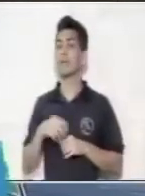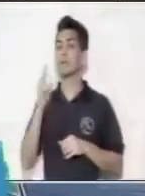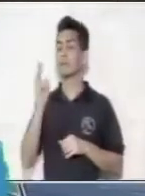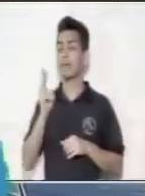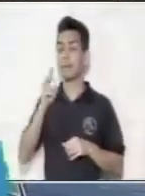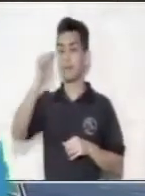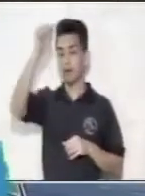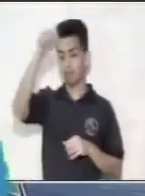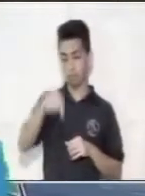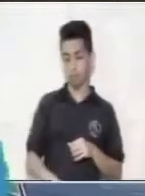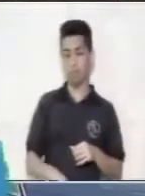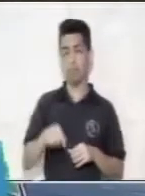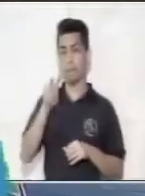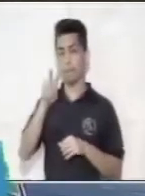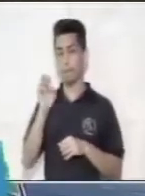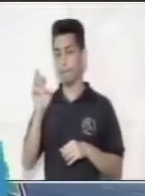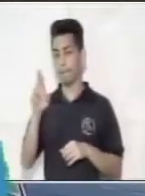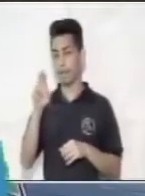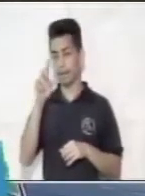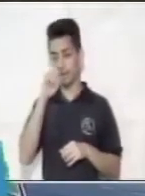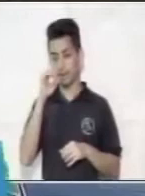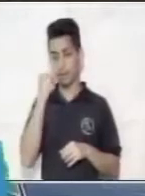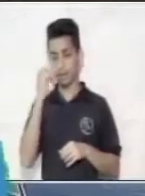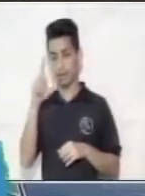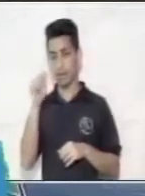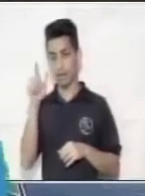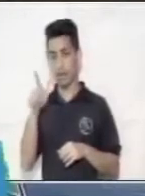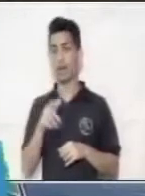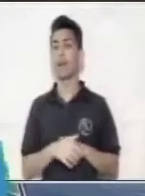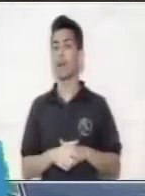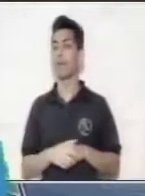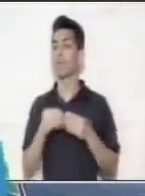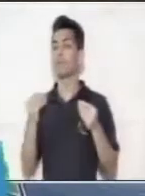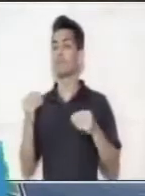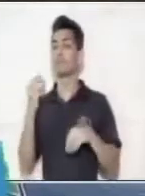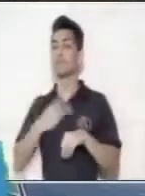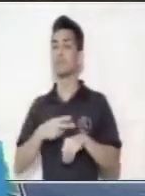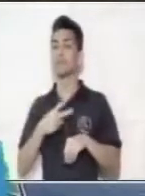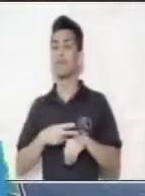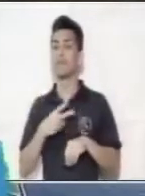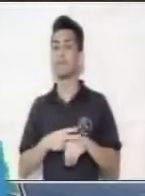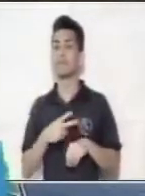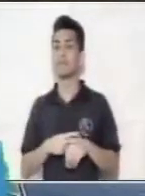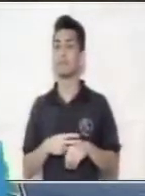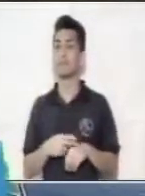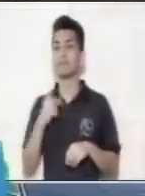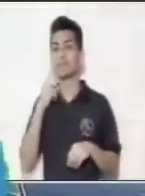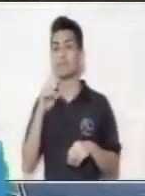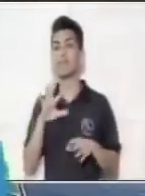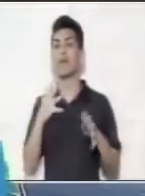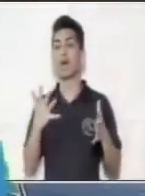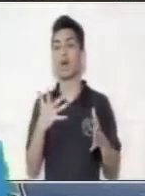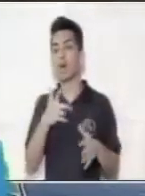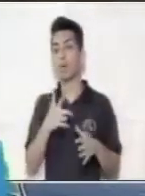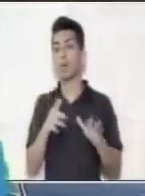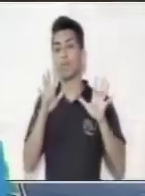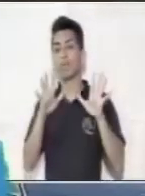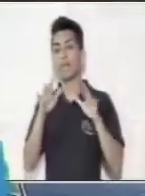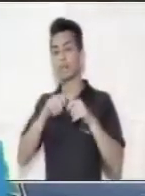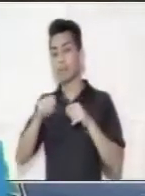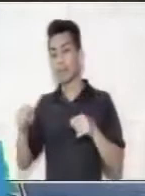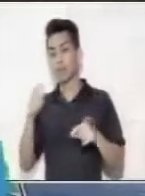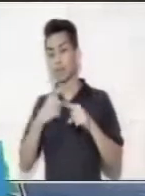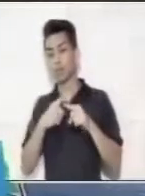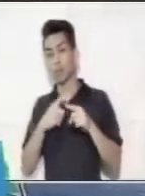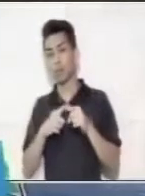vertical y hacia abajo, ¿verdad? Muchas veces la manejamos como 10 metros por segundo cuadrado